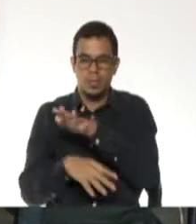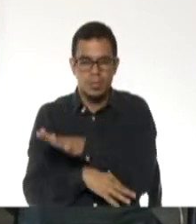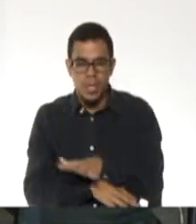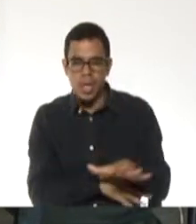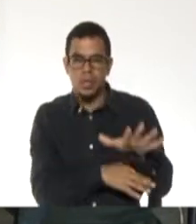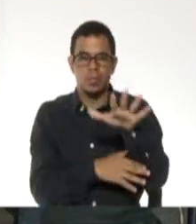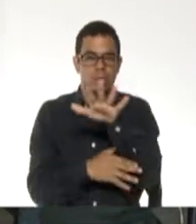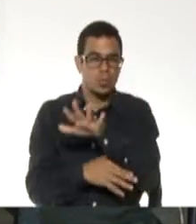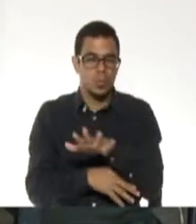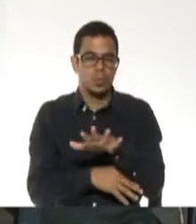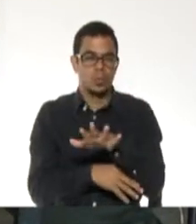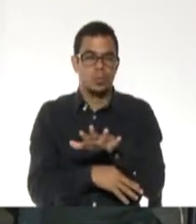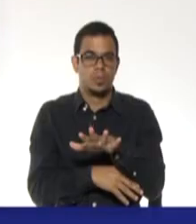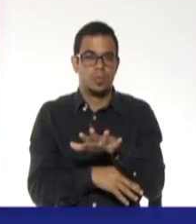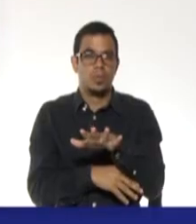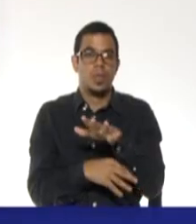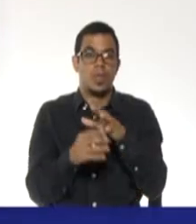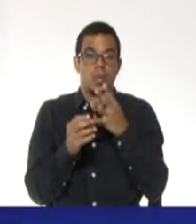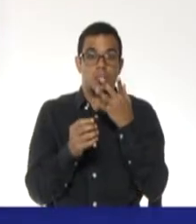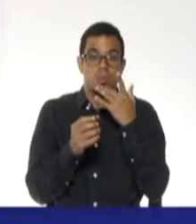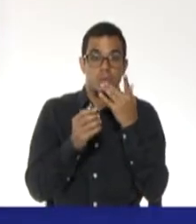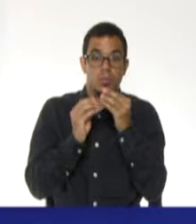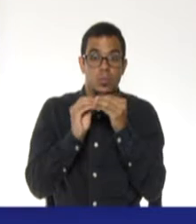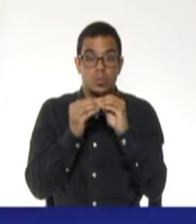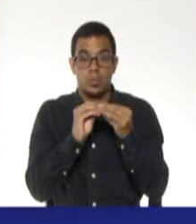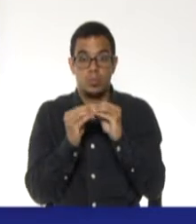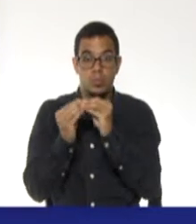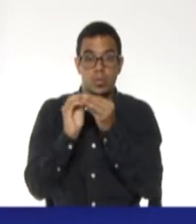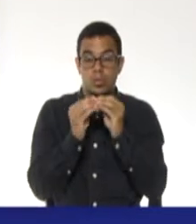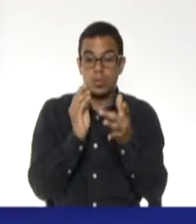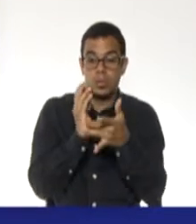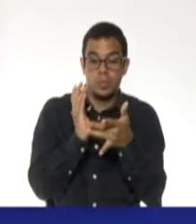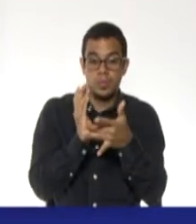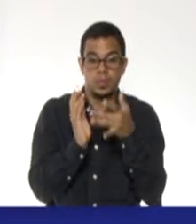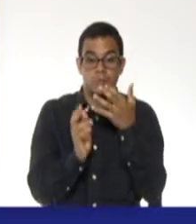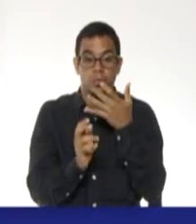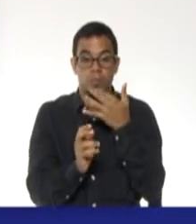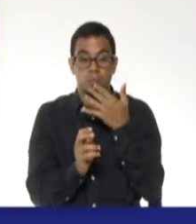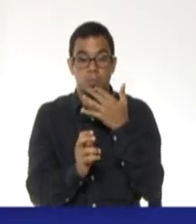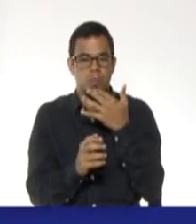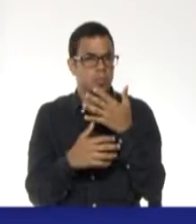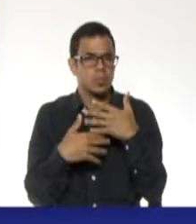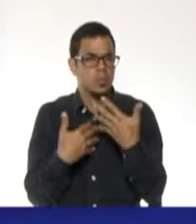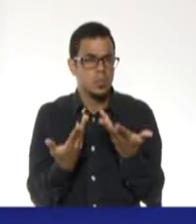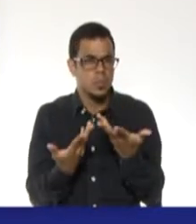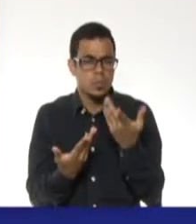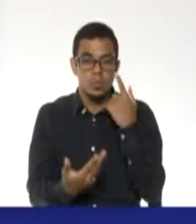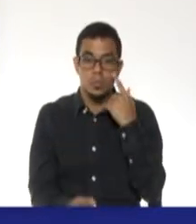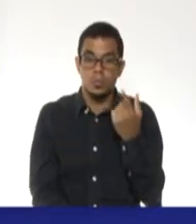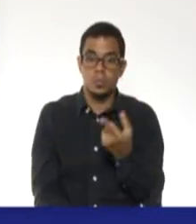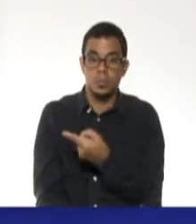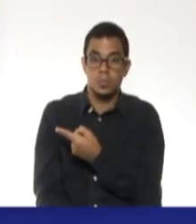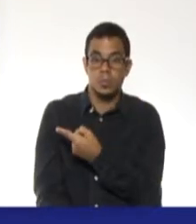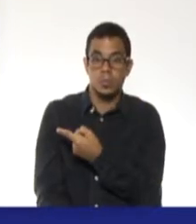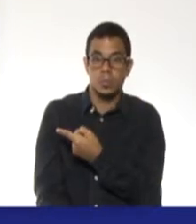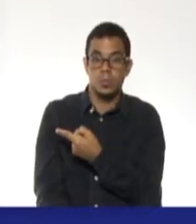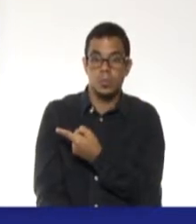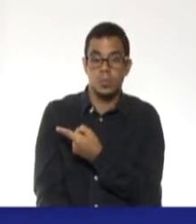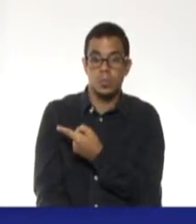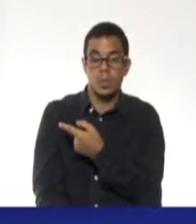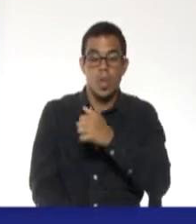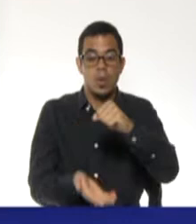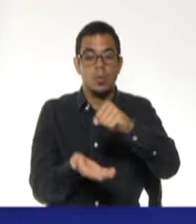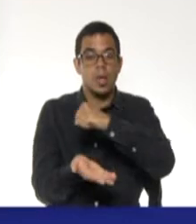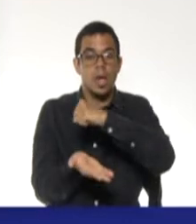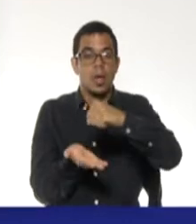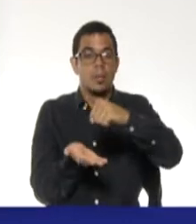Tenemos un tema generador que es la reparación de artefactos electrodomésticos y elegimos para tal fin la reparación de una